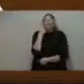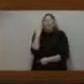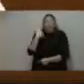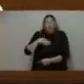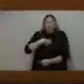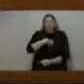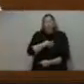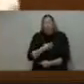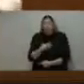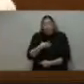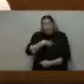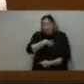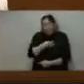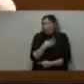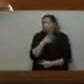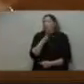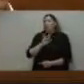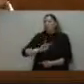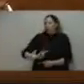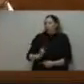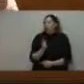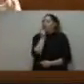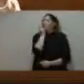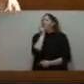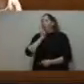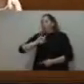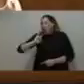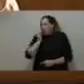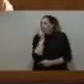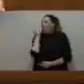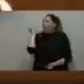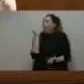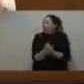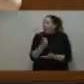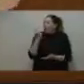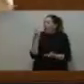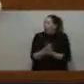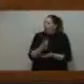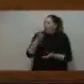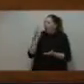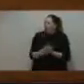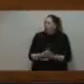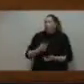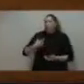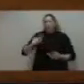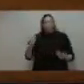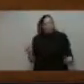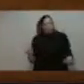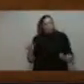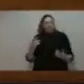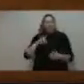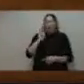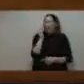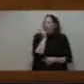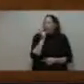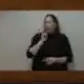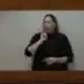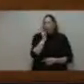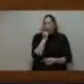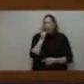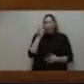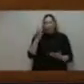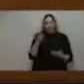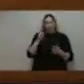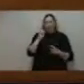tenace en el error es como pocos yo conocí y conocí a algunos. No hay error de salto, no hay. No, claro, el error estaba en